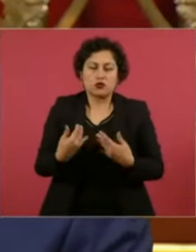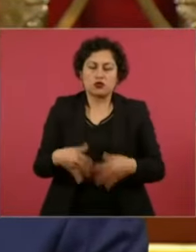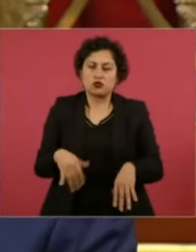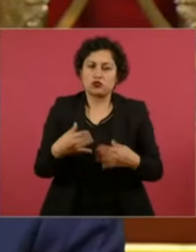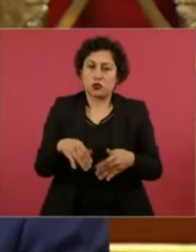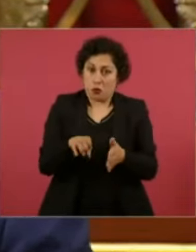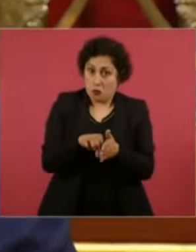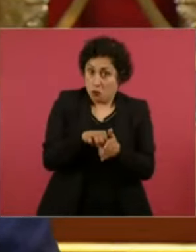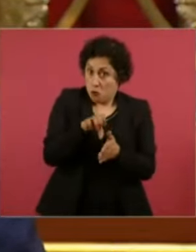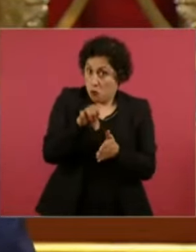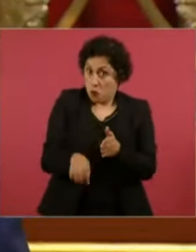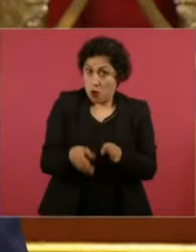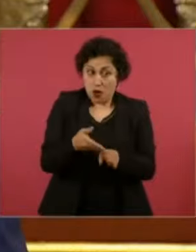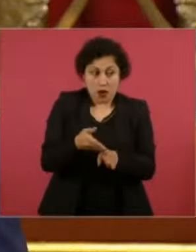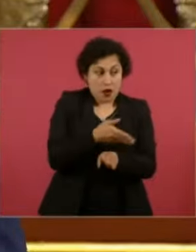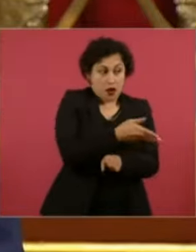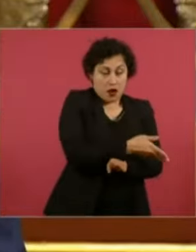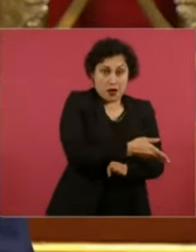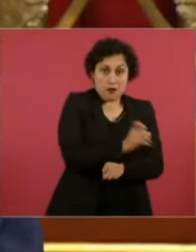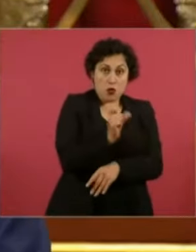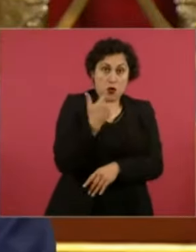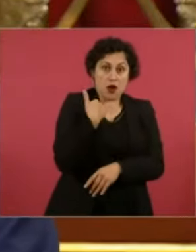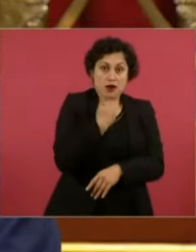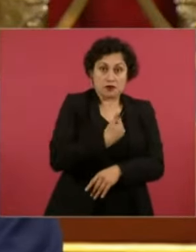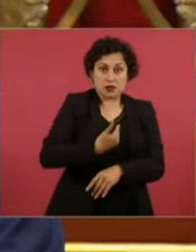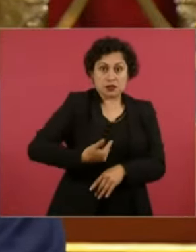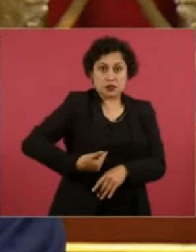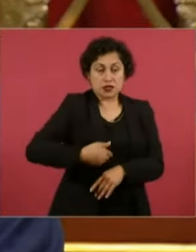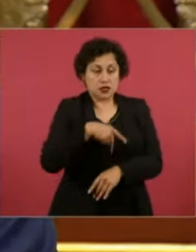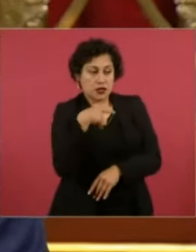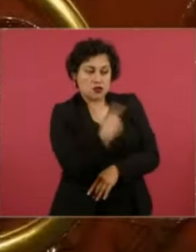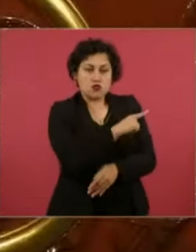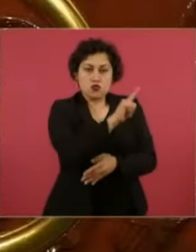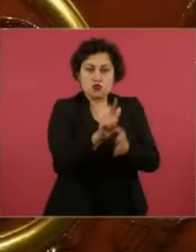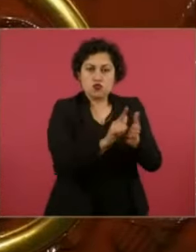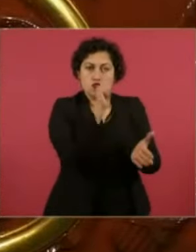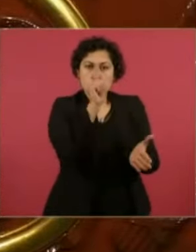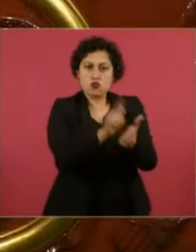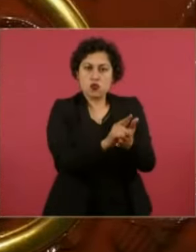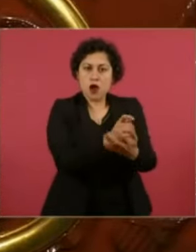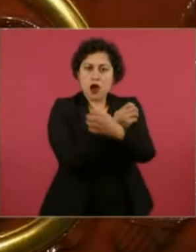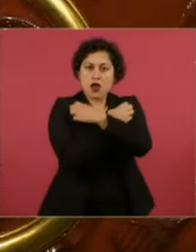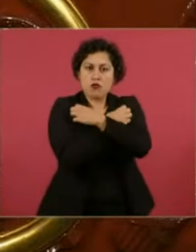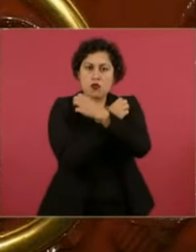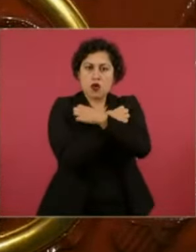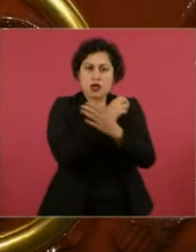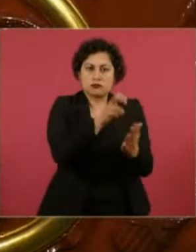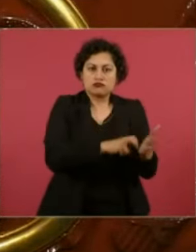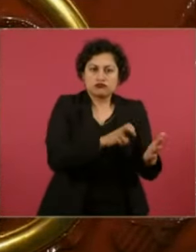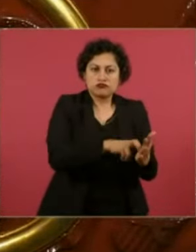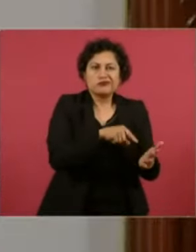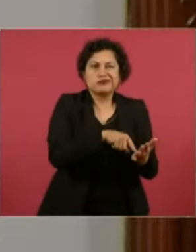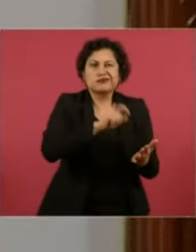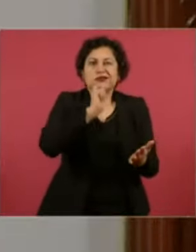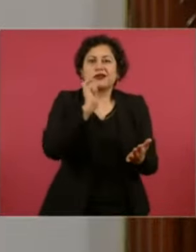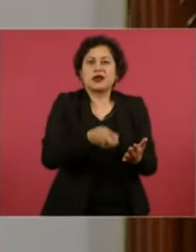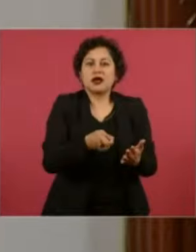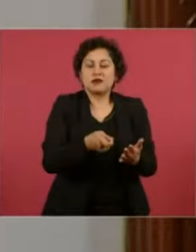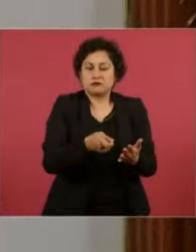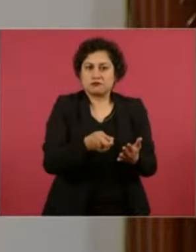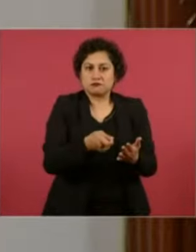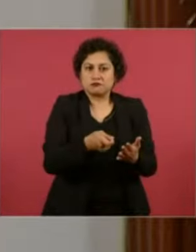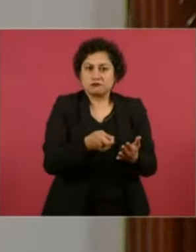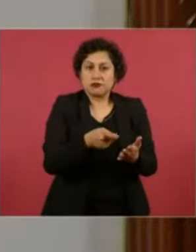realizado, y hay otro que están en la agenda para por realizar. Y yo creo que ese es, por eso digo yo, se trata de